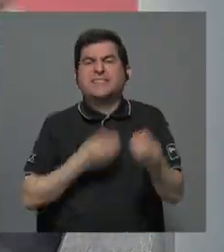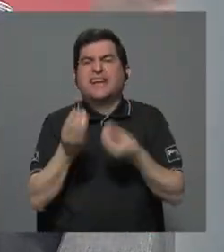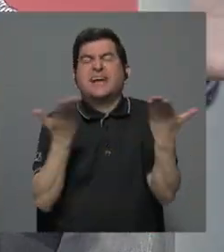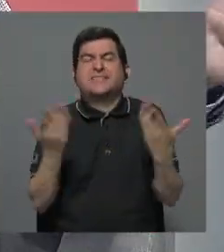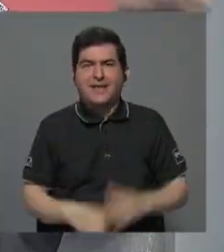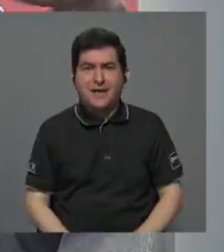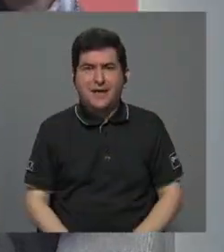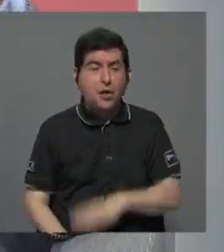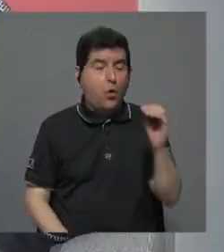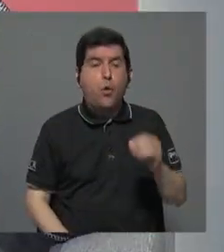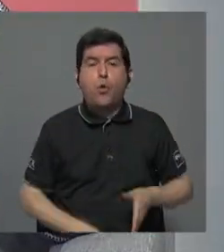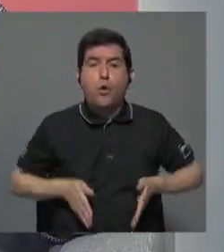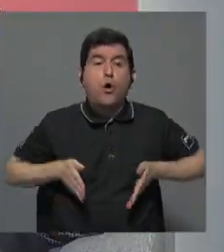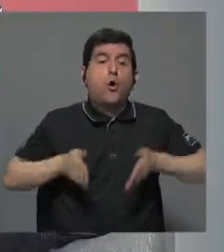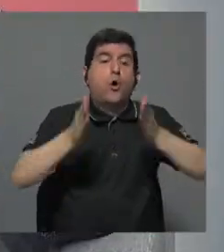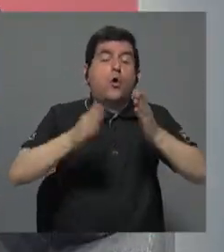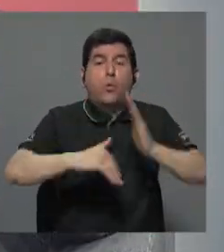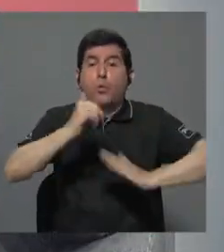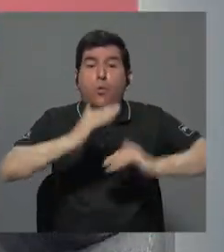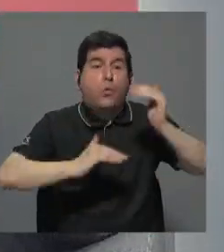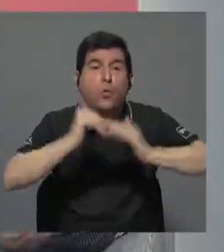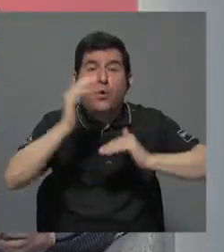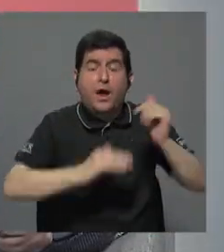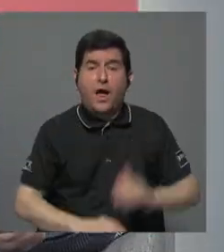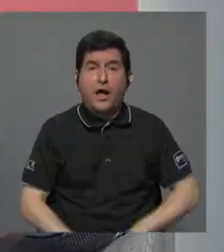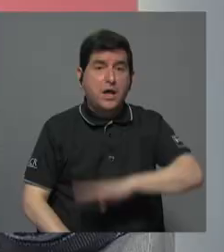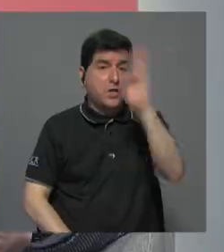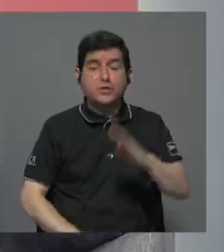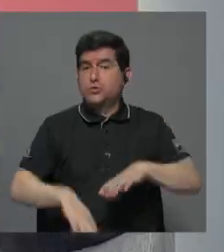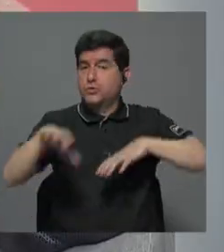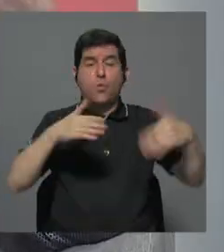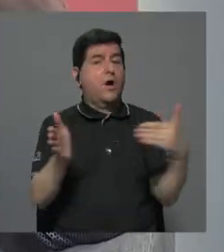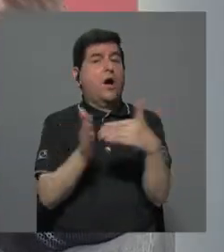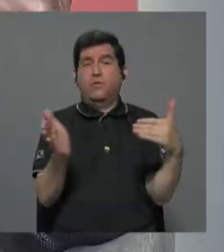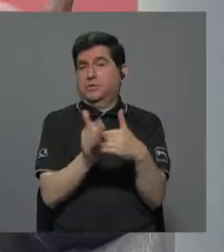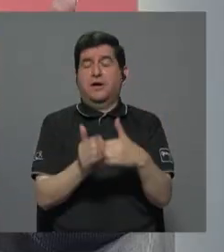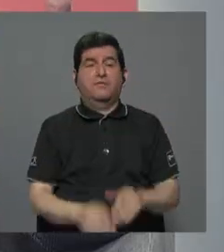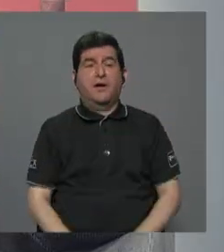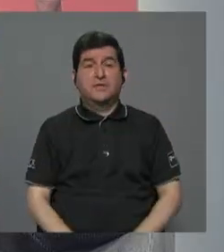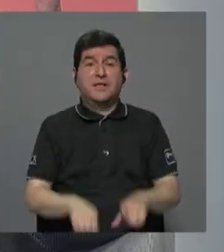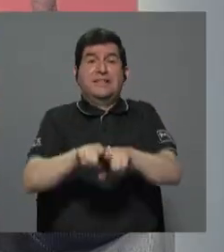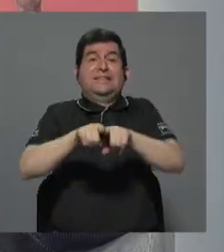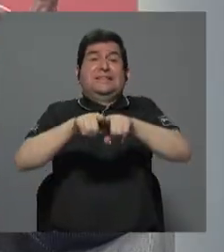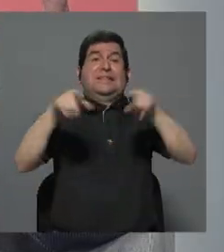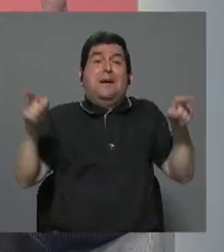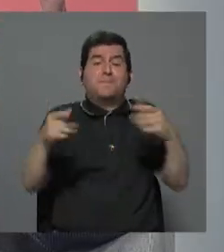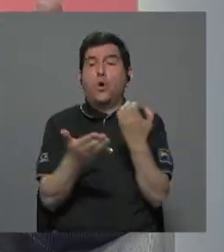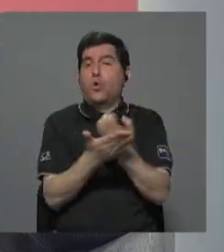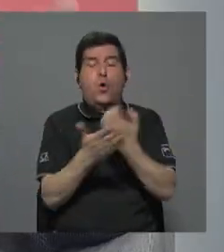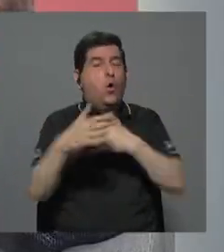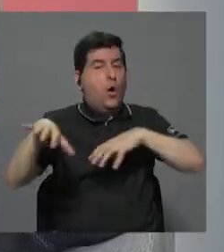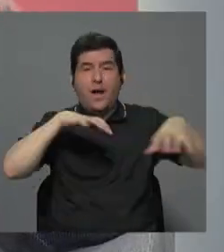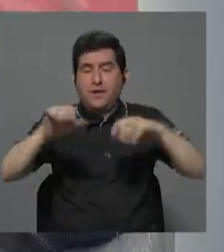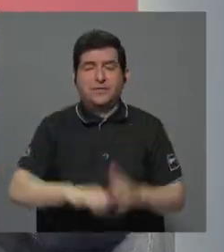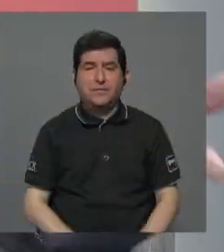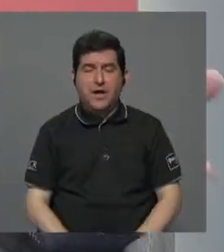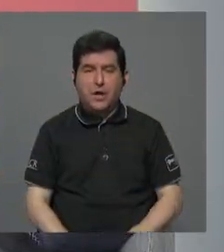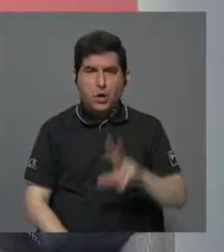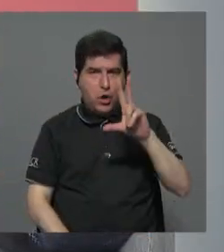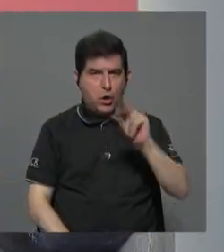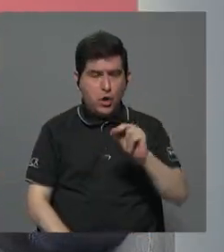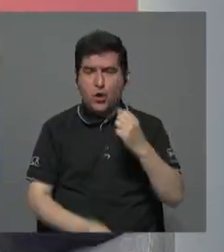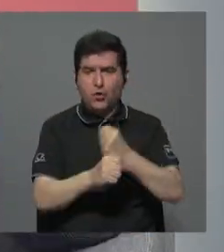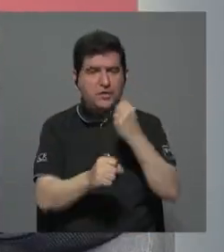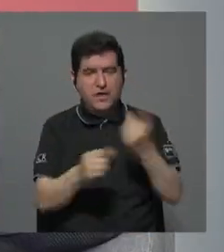con la obra vial nunca va nunca se va a reactivar y no se va a reactivar tampoco la economía porque no se está generando